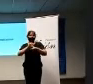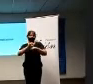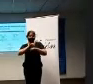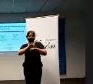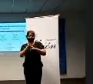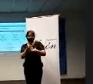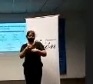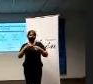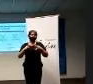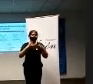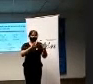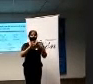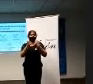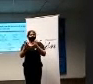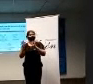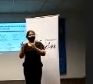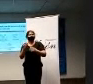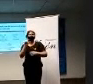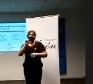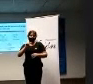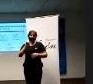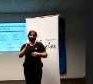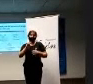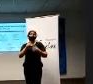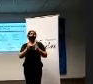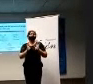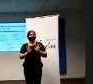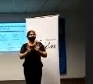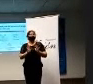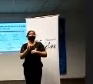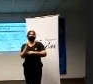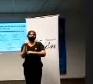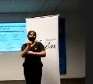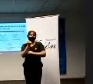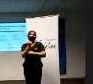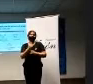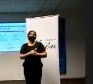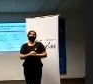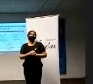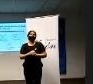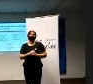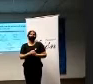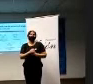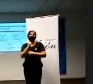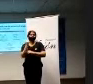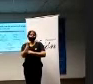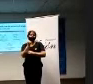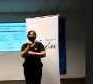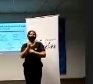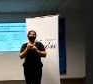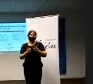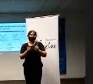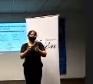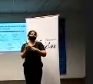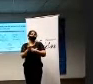recomendaciones que ya en el caso de que la medida preventiva, entonces para disminuir estos riesgos, que es